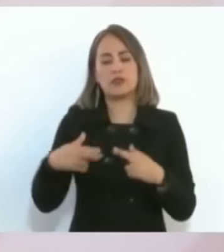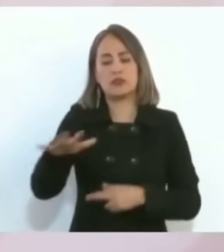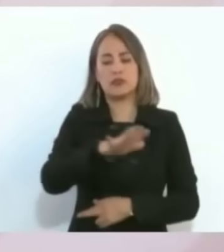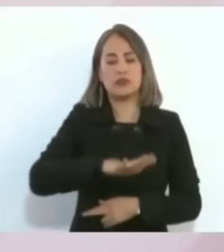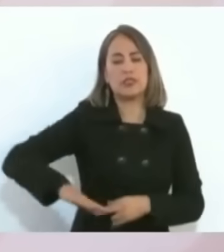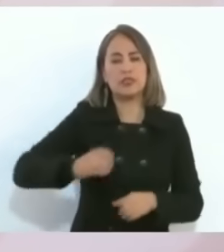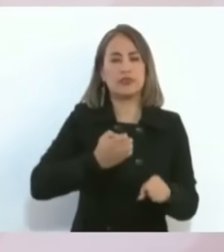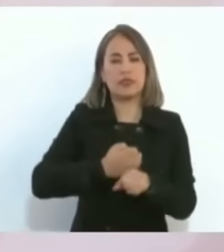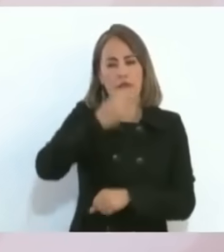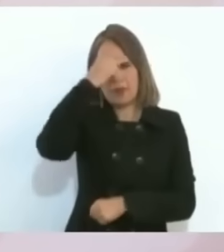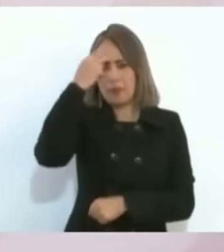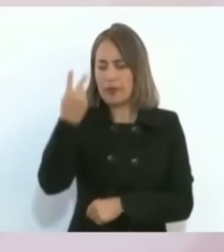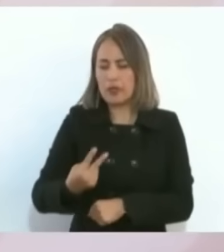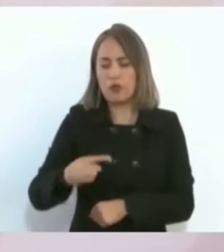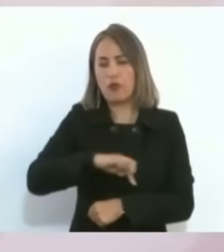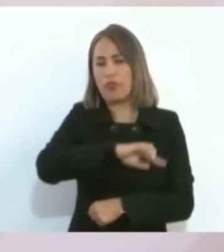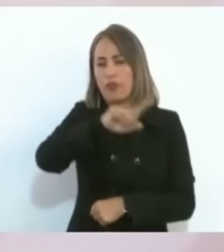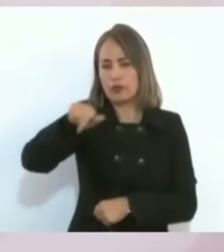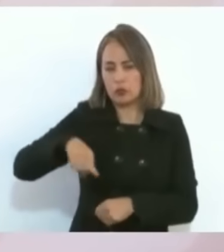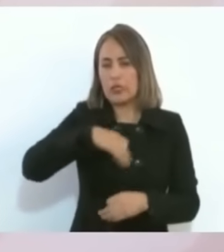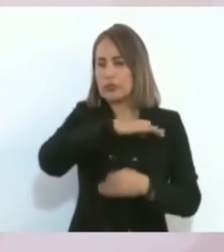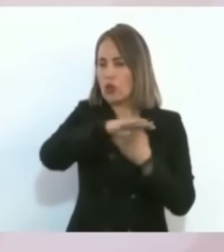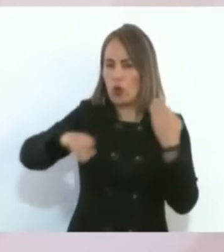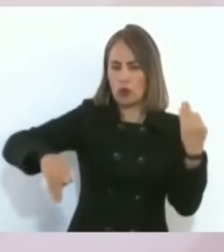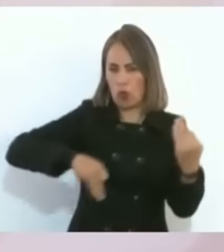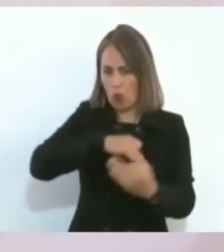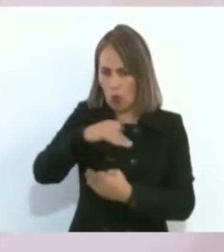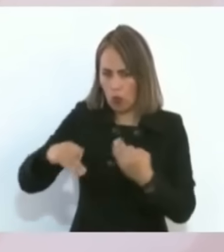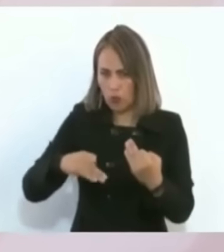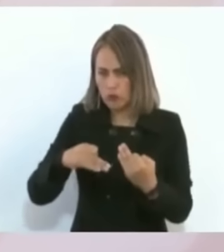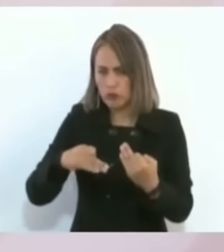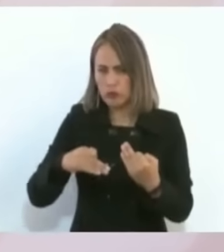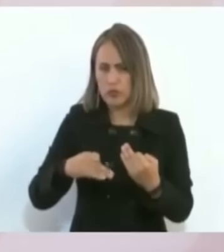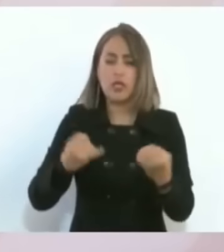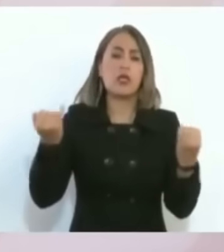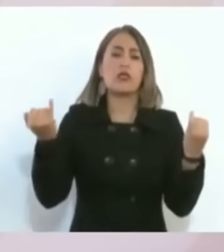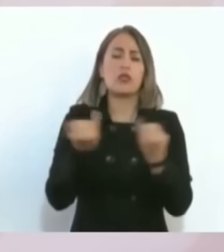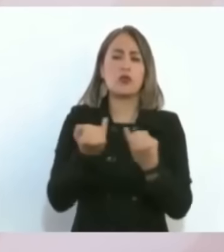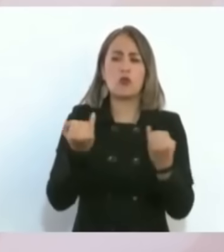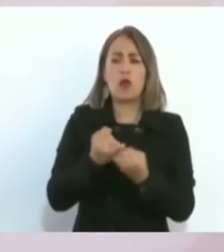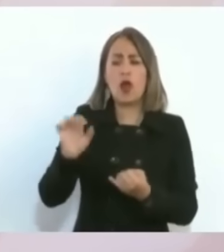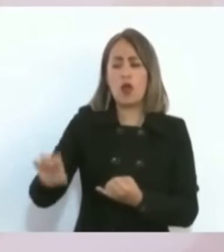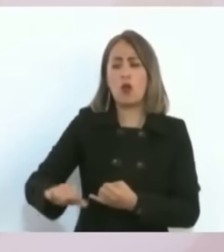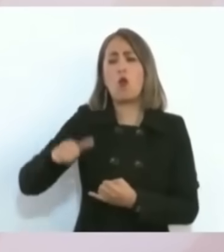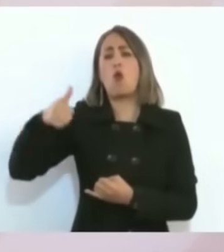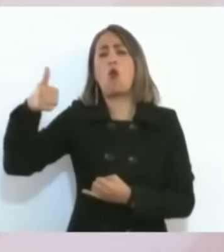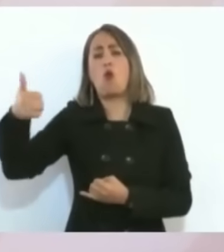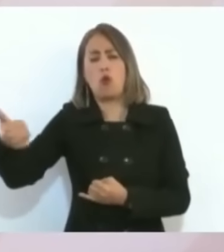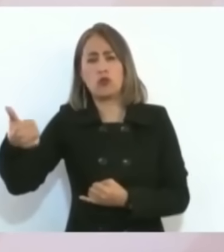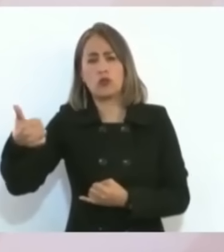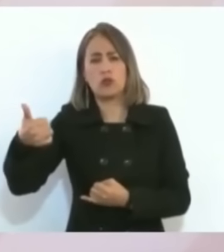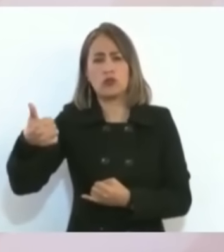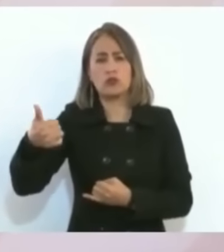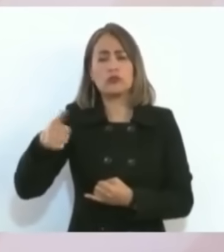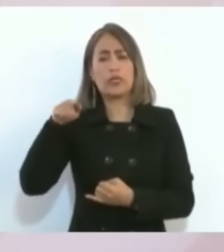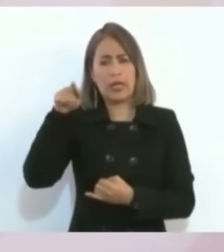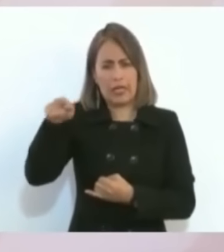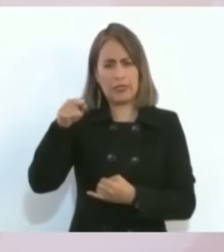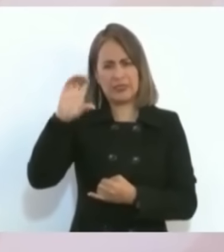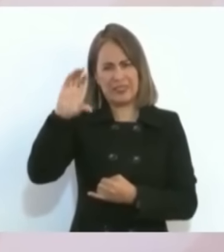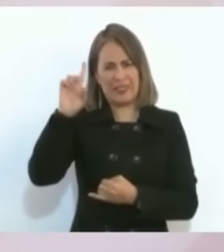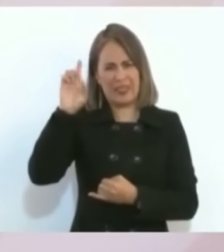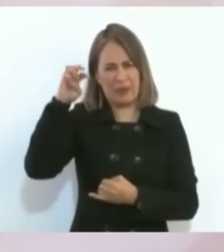todos igual que lo que reciben los maestros, maestras de la